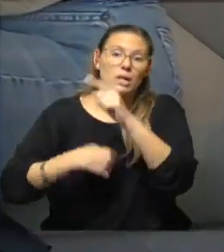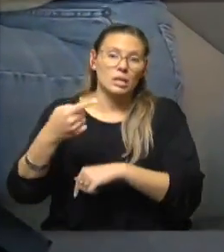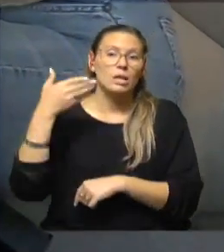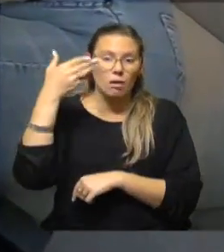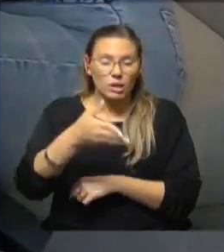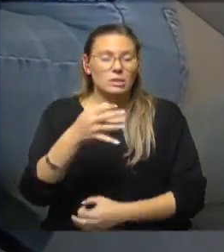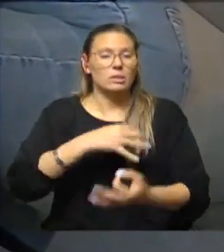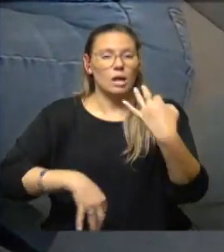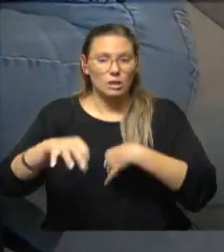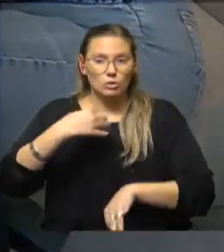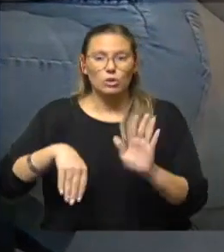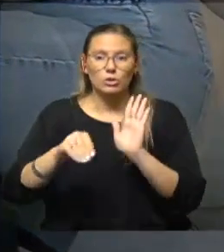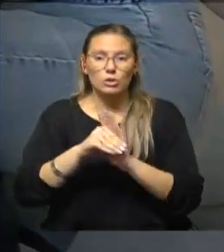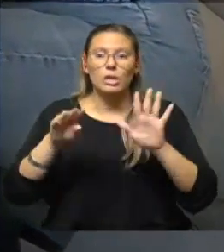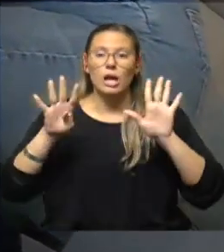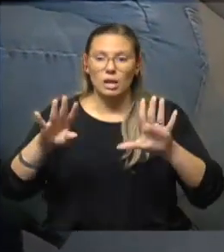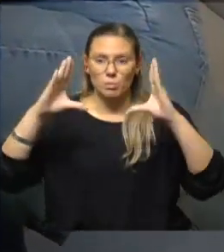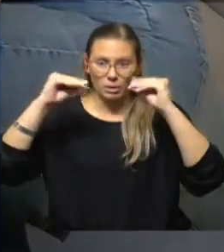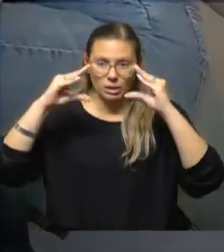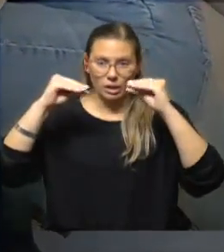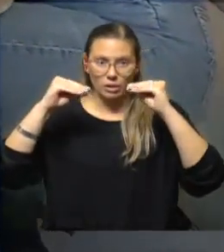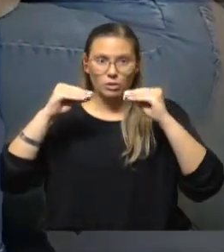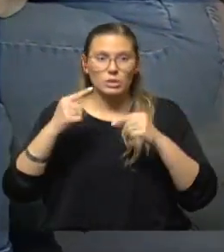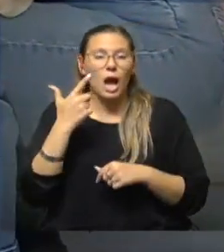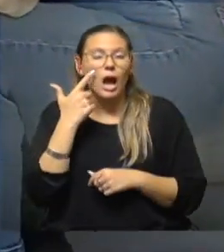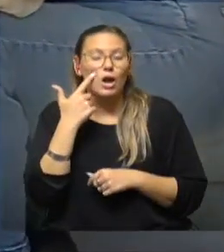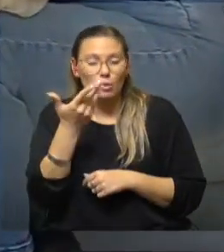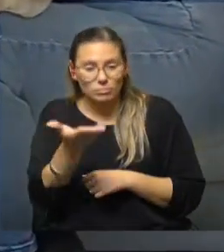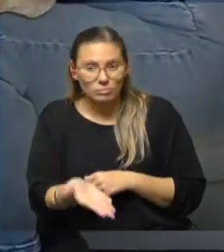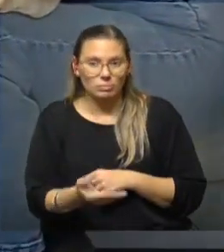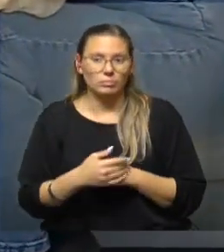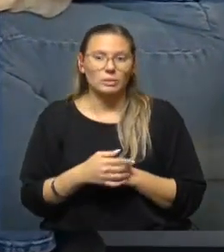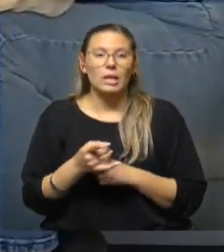Teatro Solís a las 21 horas a experimentar